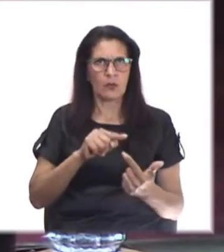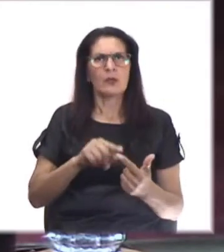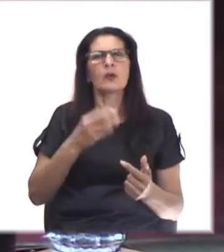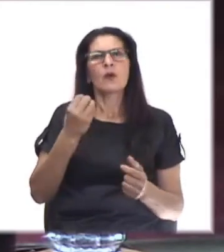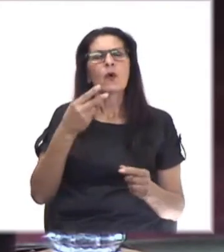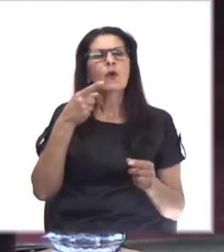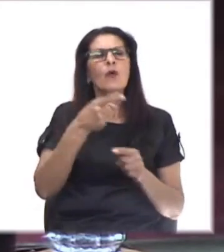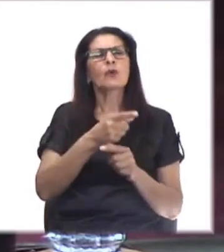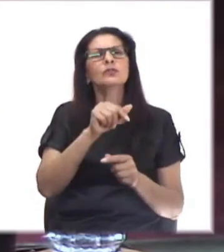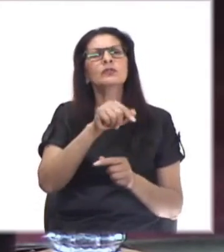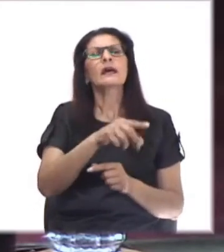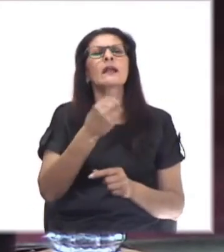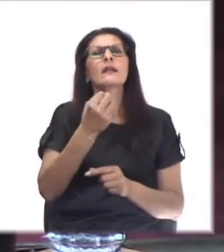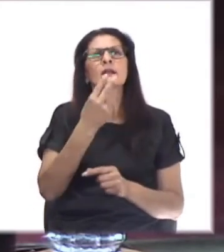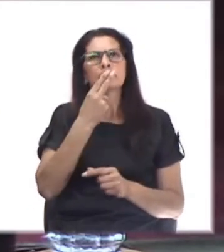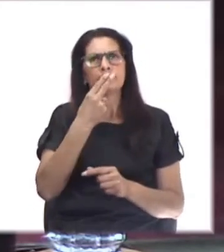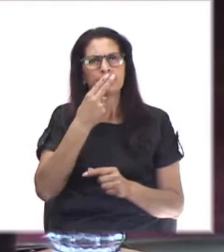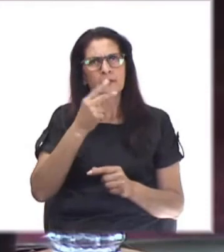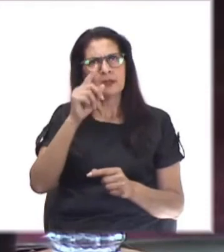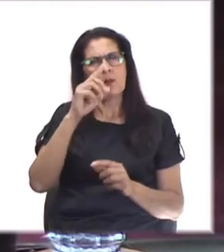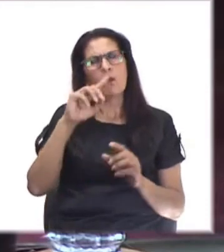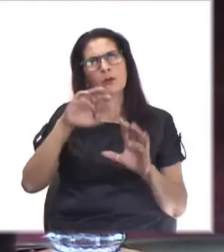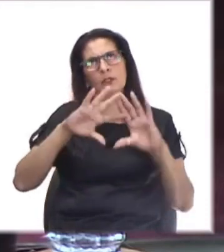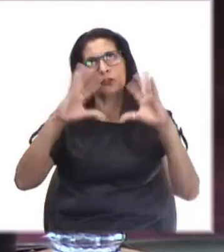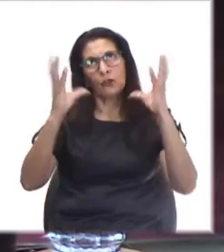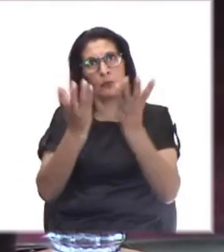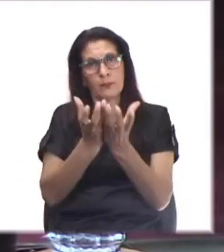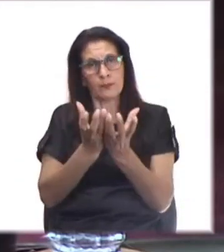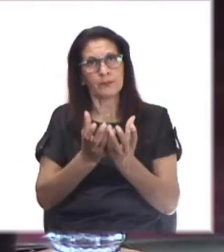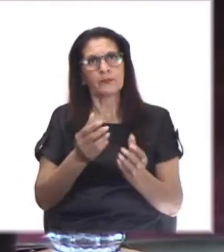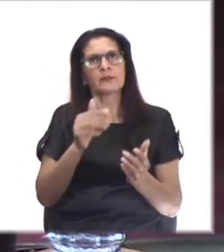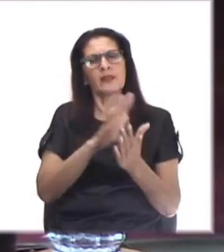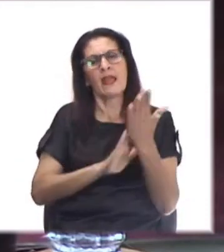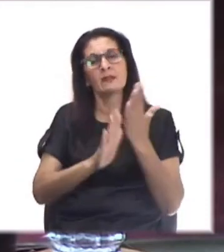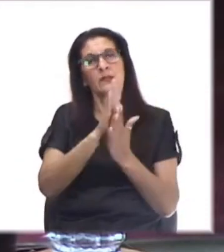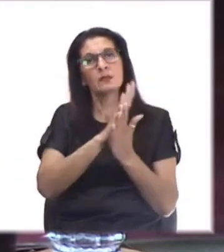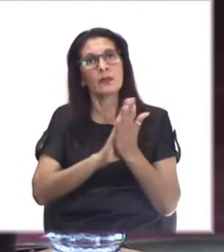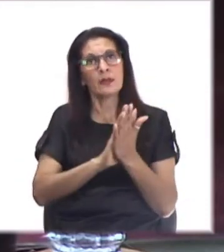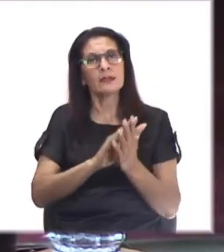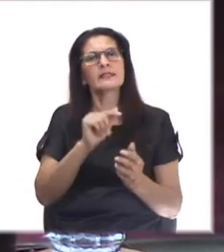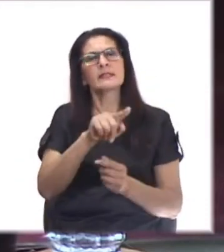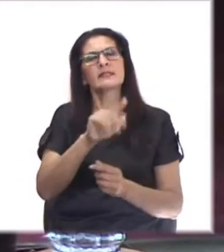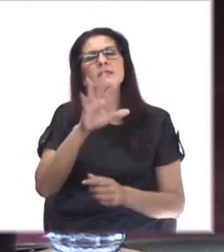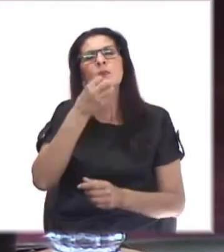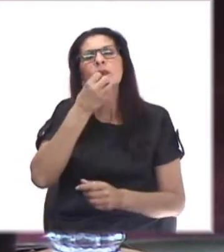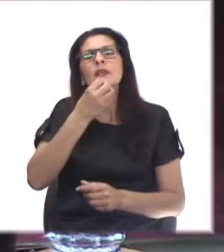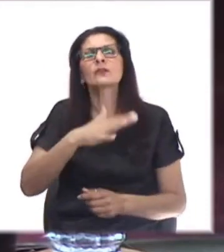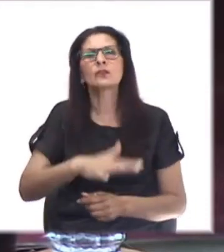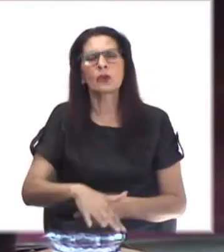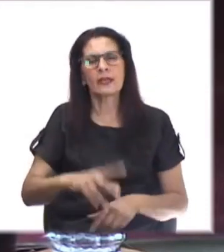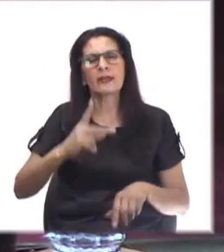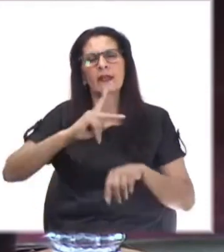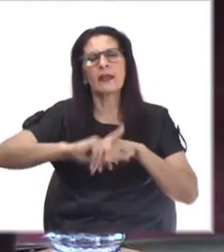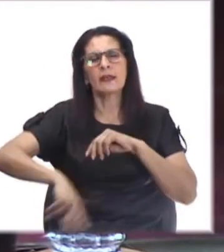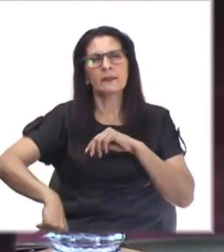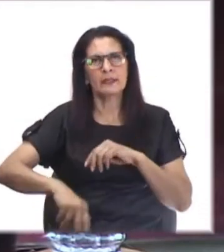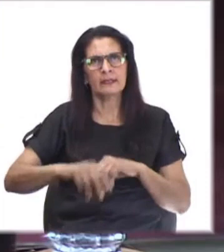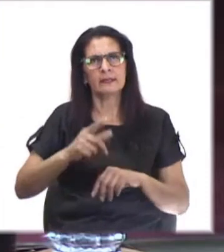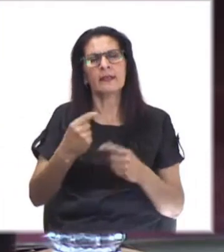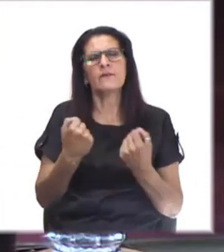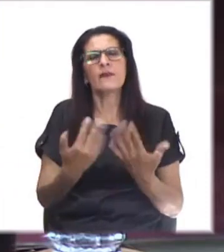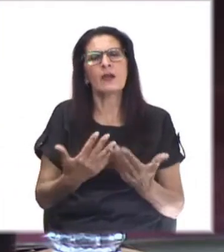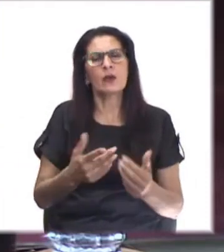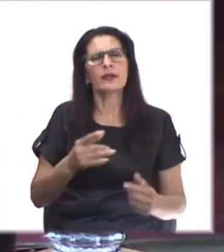tabacaleras multinacionales son un ejemplo noble e histórico que debería ser imitado por todos los líderes que valoren la vida de